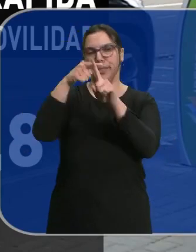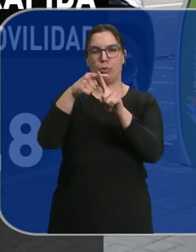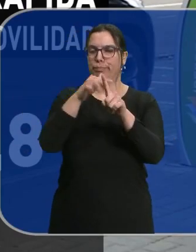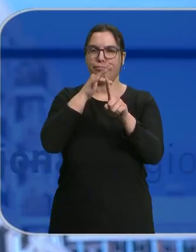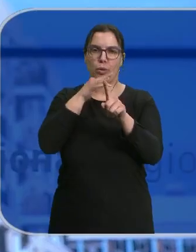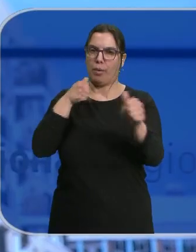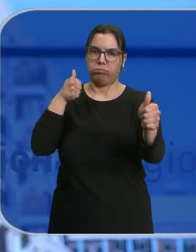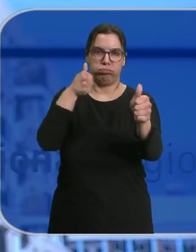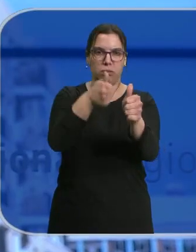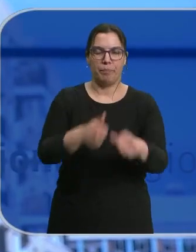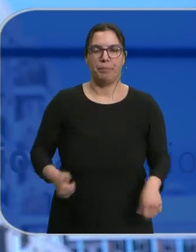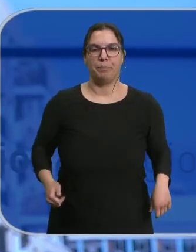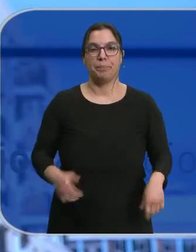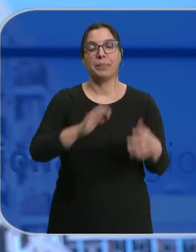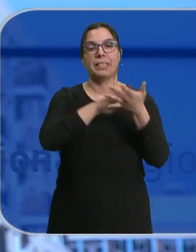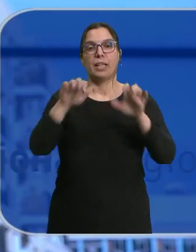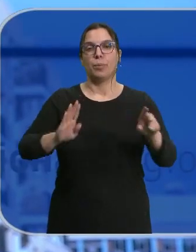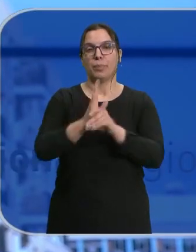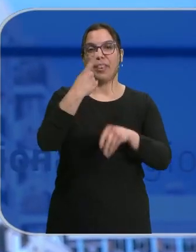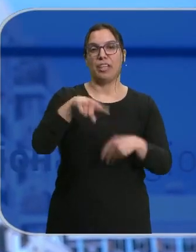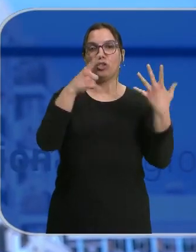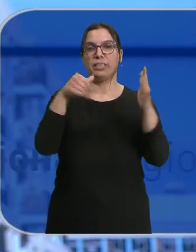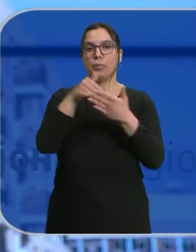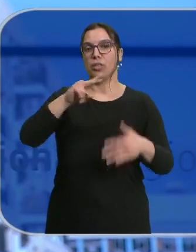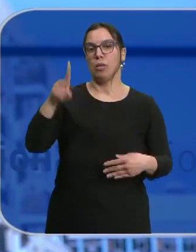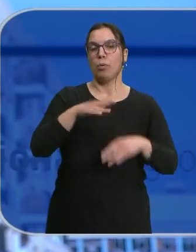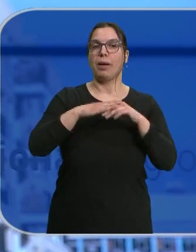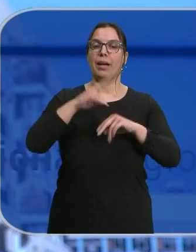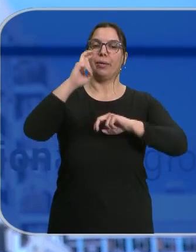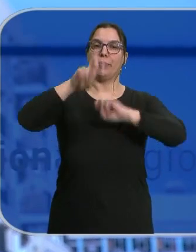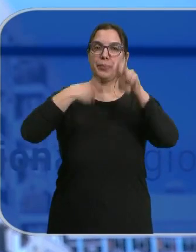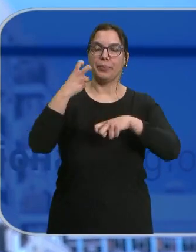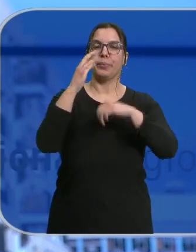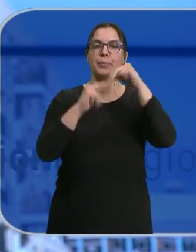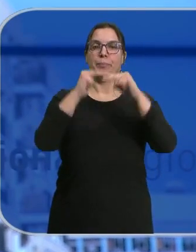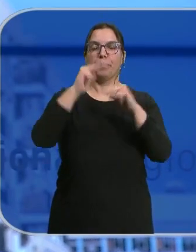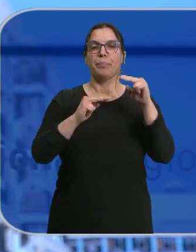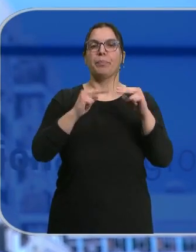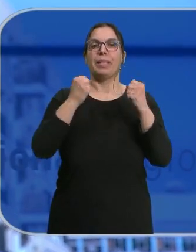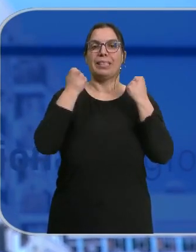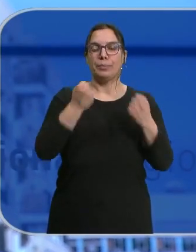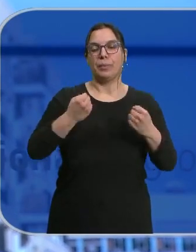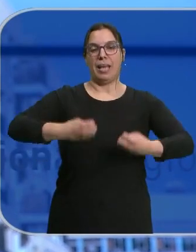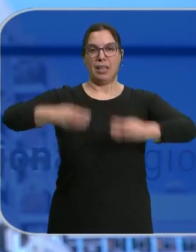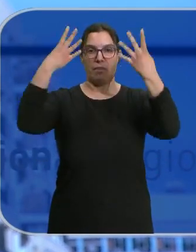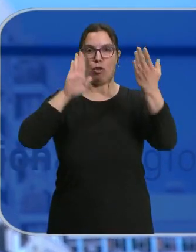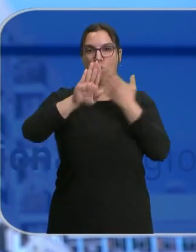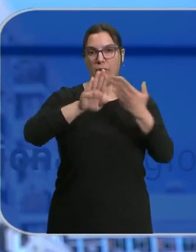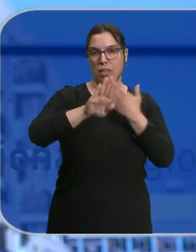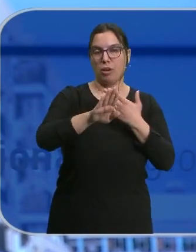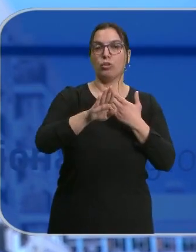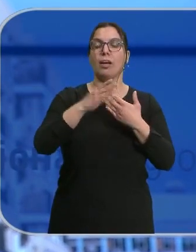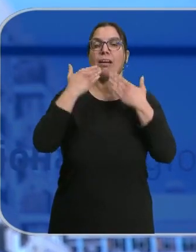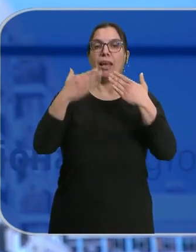objetivos. Castilla y León recibirá 160 millones de euros para la rehabilitación energética en las comunidades de propietarios a través